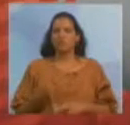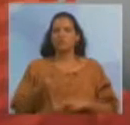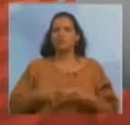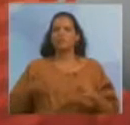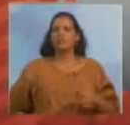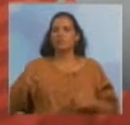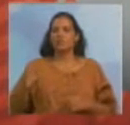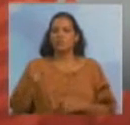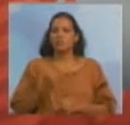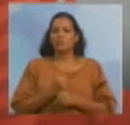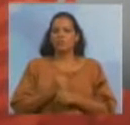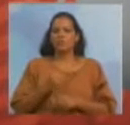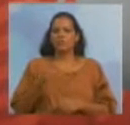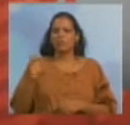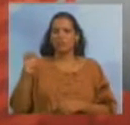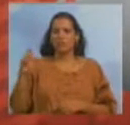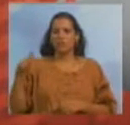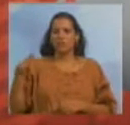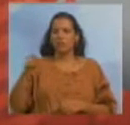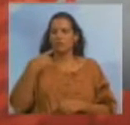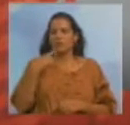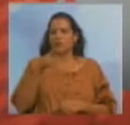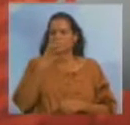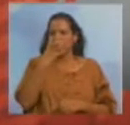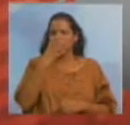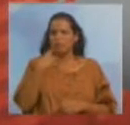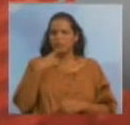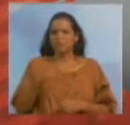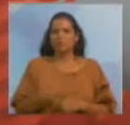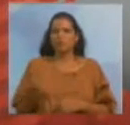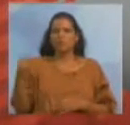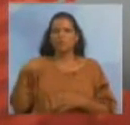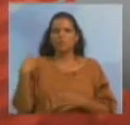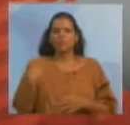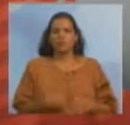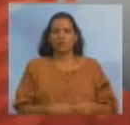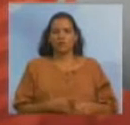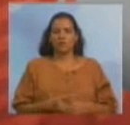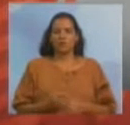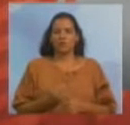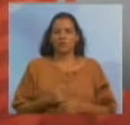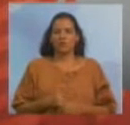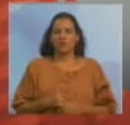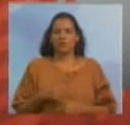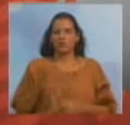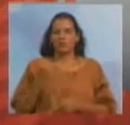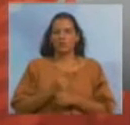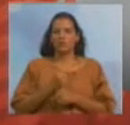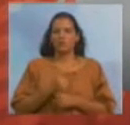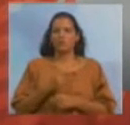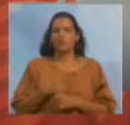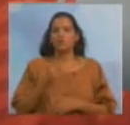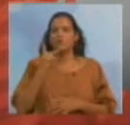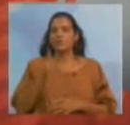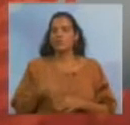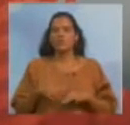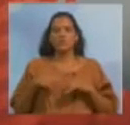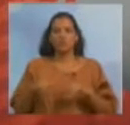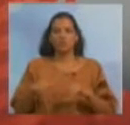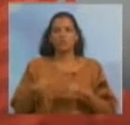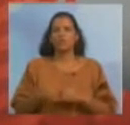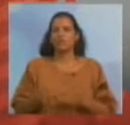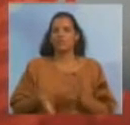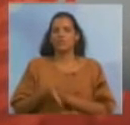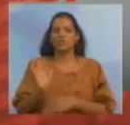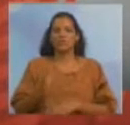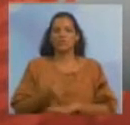Obreros de la EAPA San Mateo se muestran molestos por el ingreso del presidente ejecutivo a la empresa. Los trabajadores se mantienen en exigir la